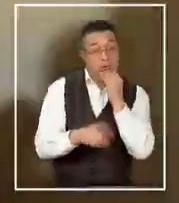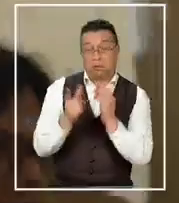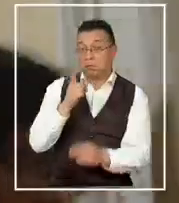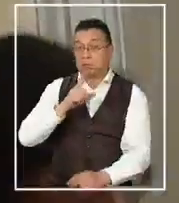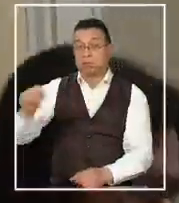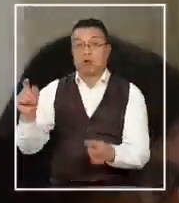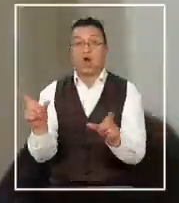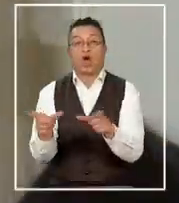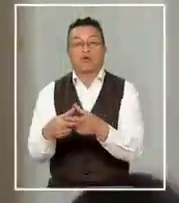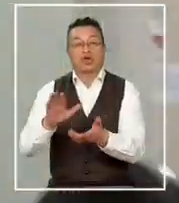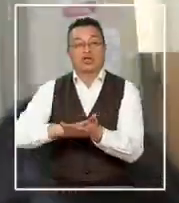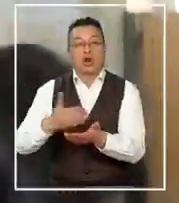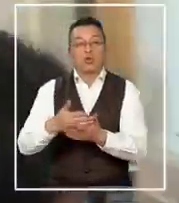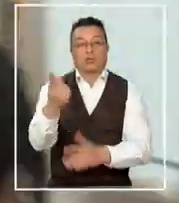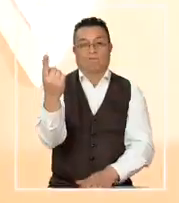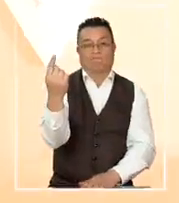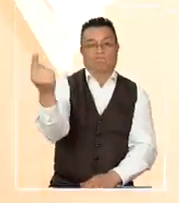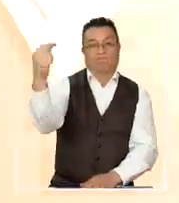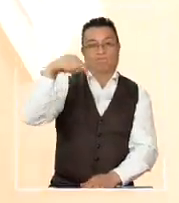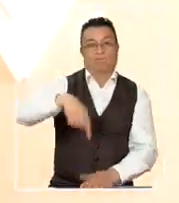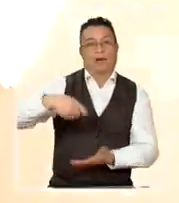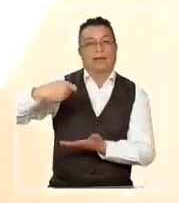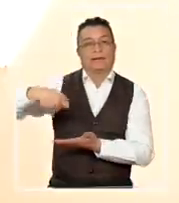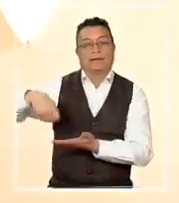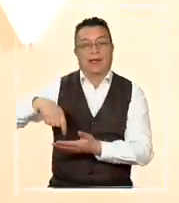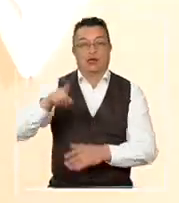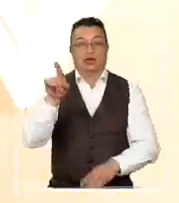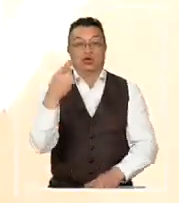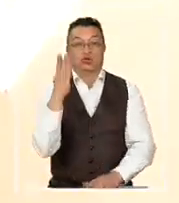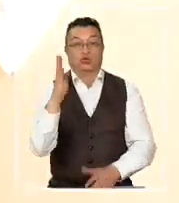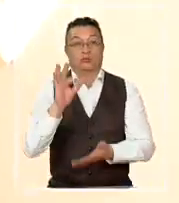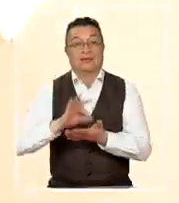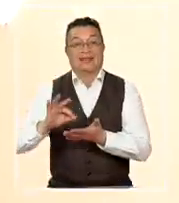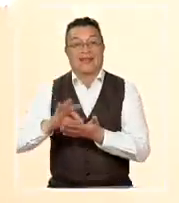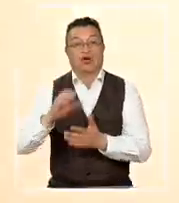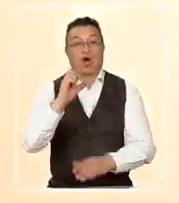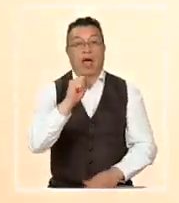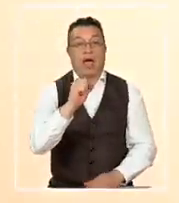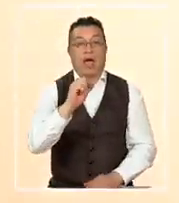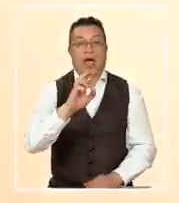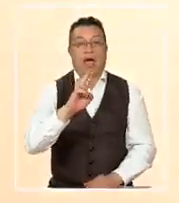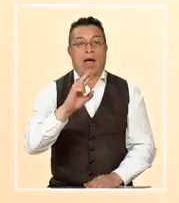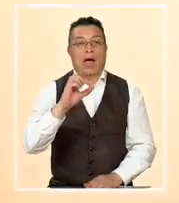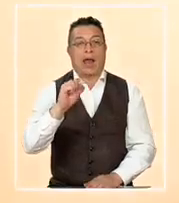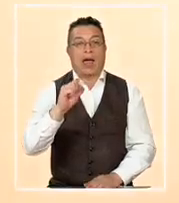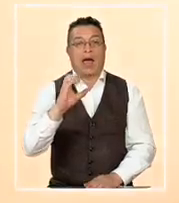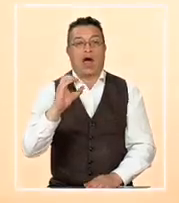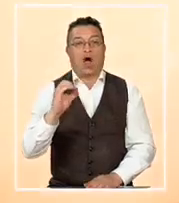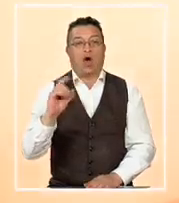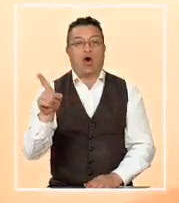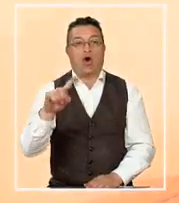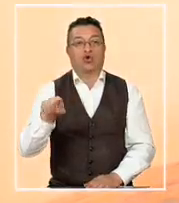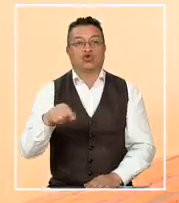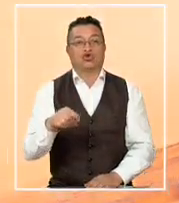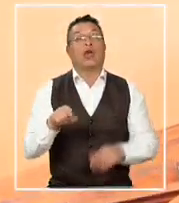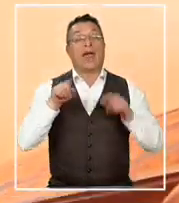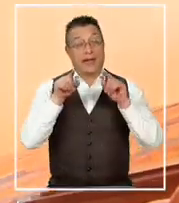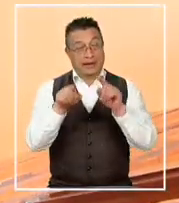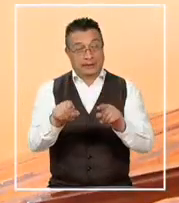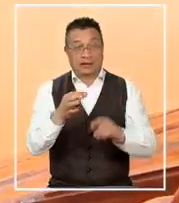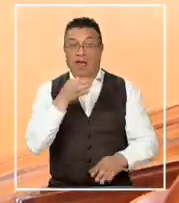de Salud citada por el Senado. El subsecretario Araos, en medio de los cuestionamientos a su gestión, el responsable principal